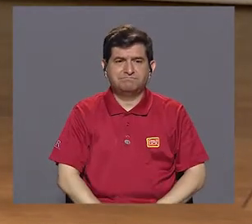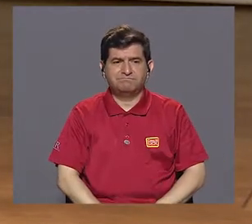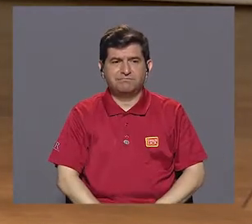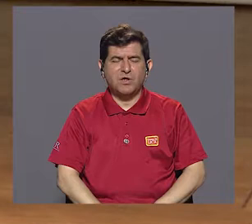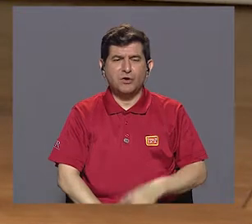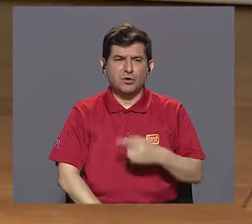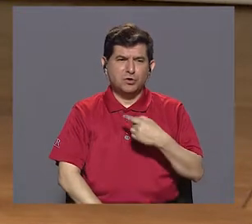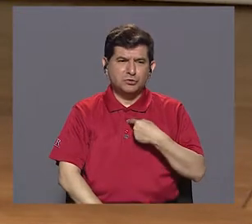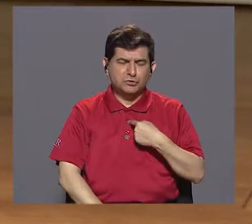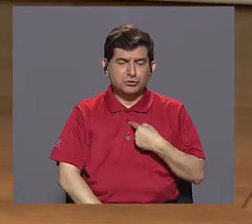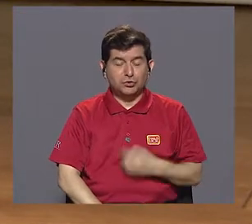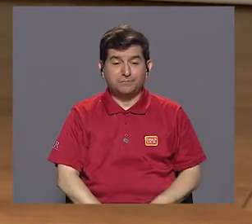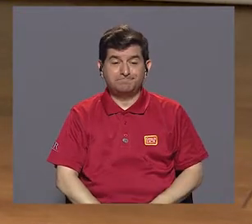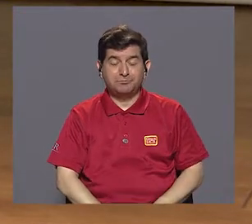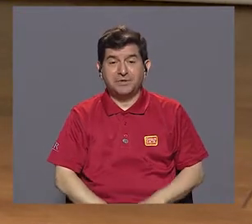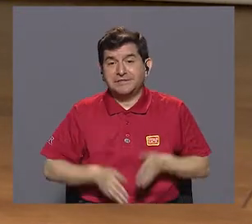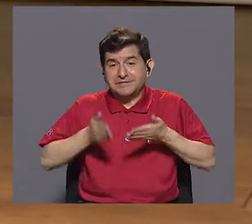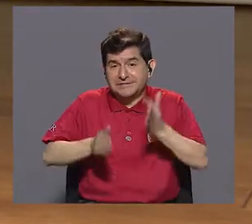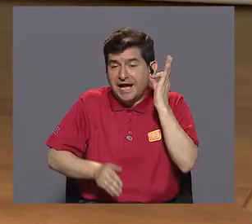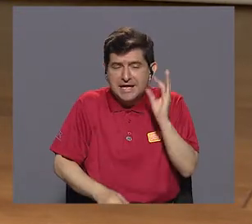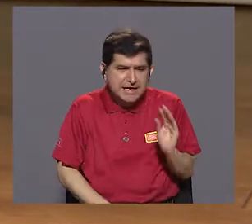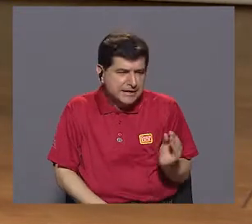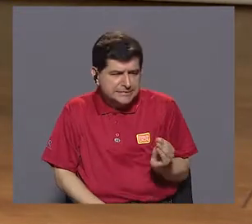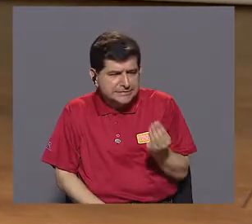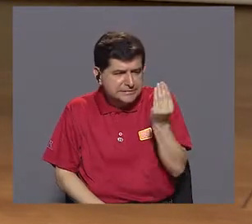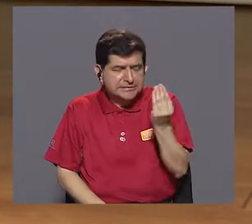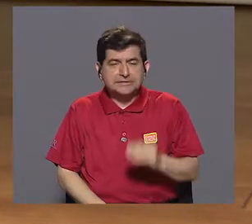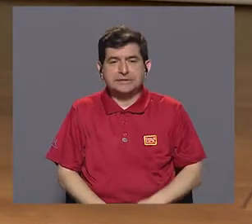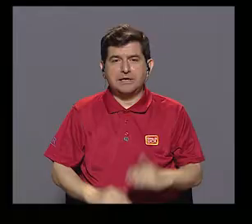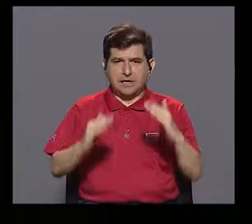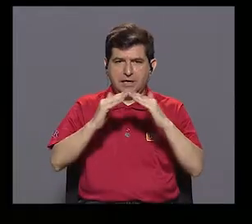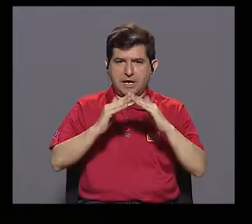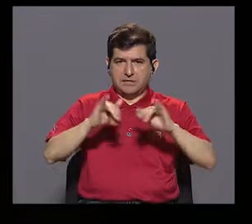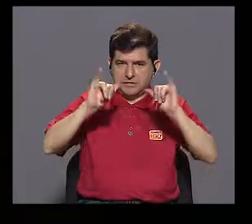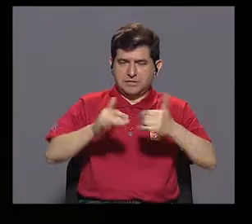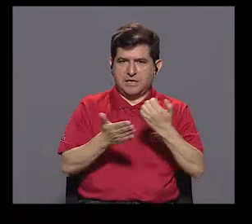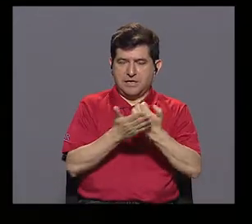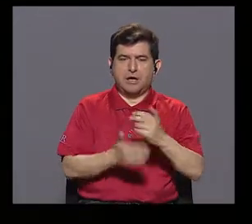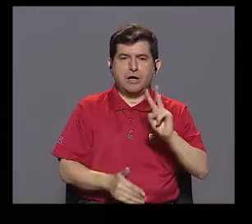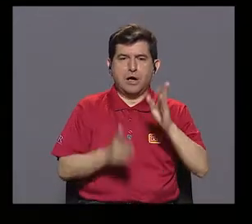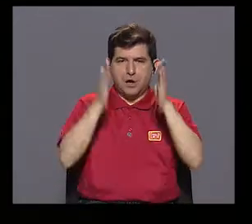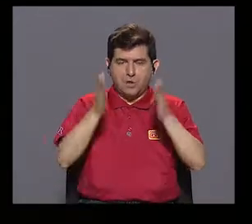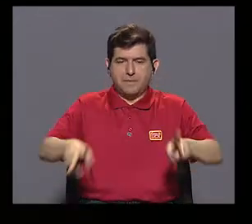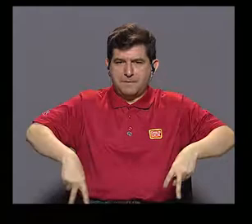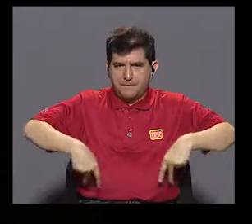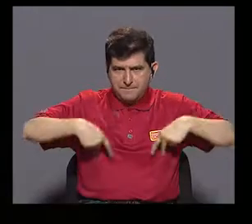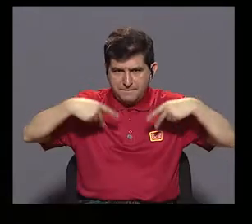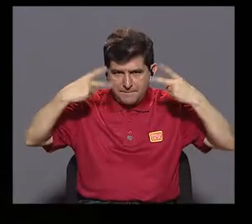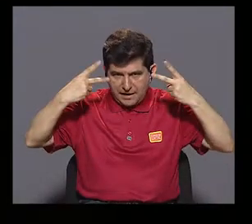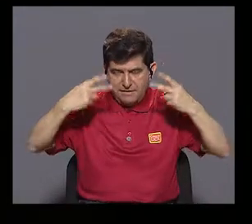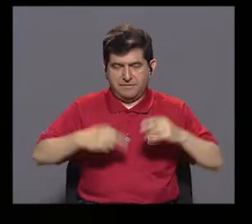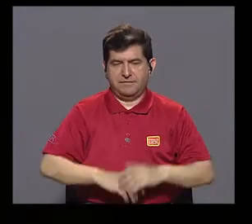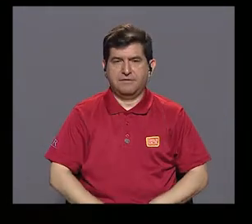tuve que criar hijas, tuve que mantener una casa, porque mi compañero de vida,